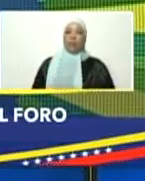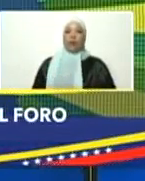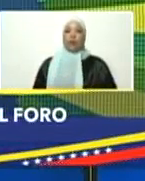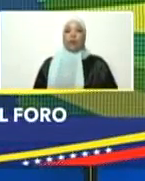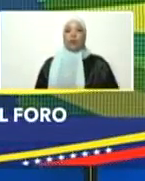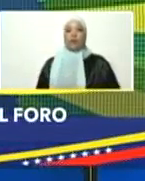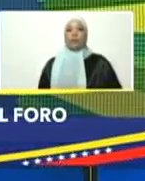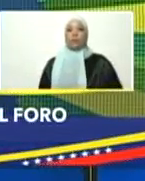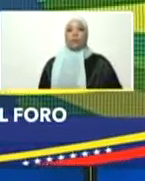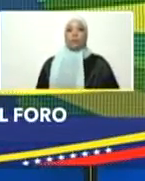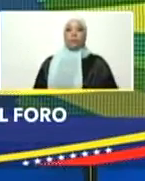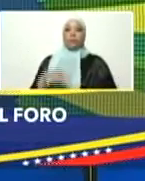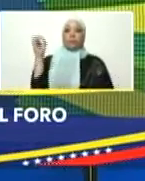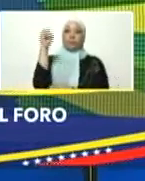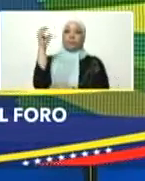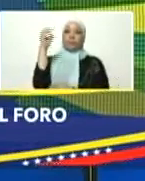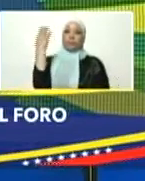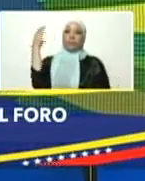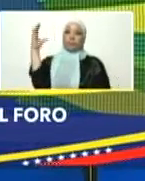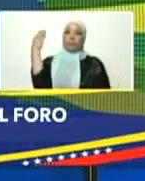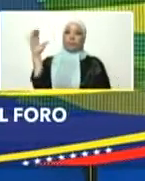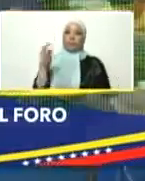del Congreso colombiano.